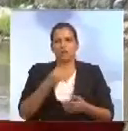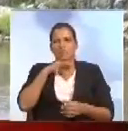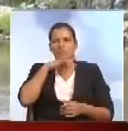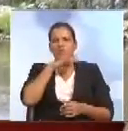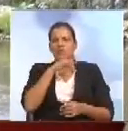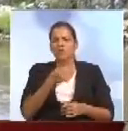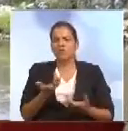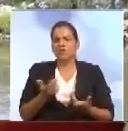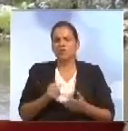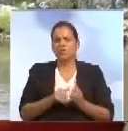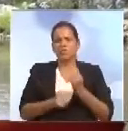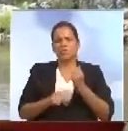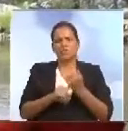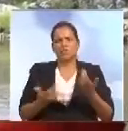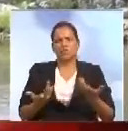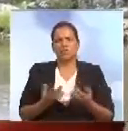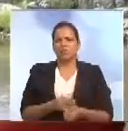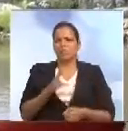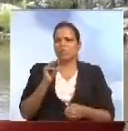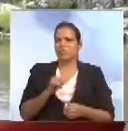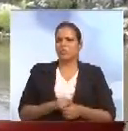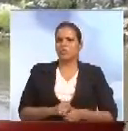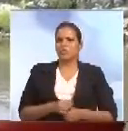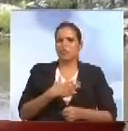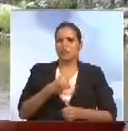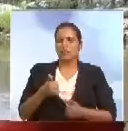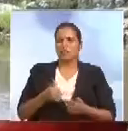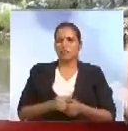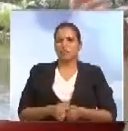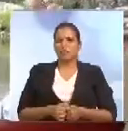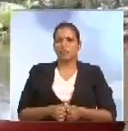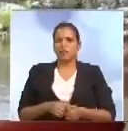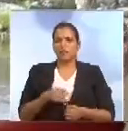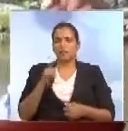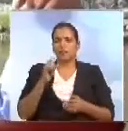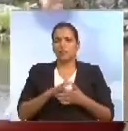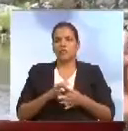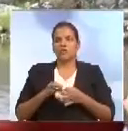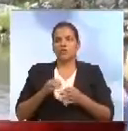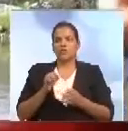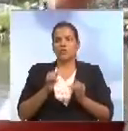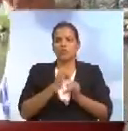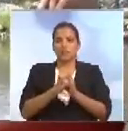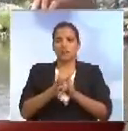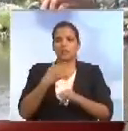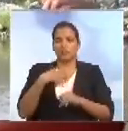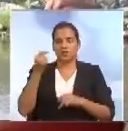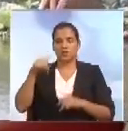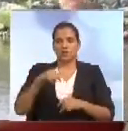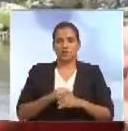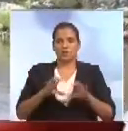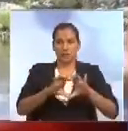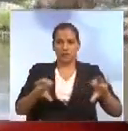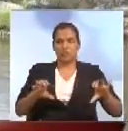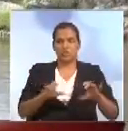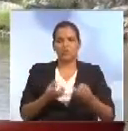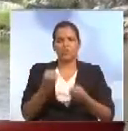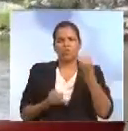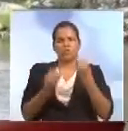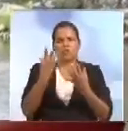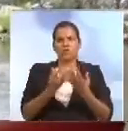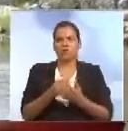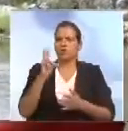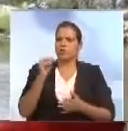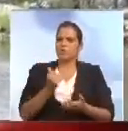imagínense el crimen que se está cometiendo. No es posible, no es justo. Esa compañía debe quien contrató, los señores de Coande, la misma Petroecuador, que no nos